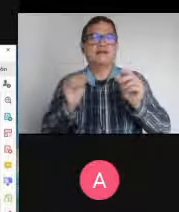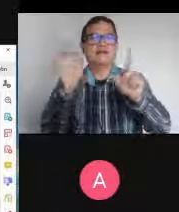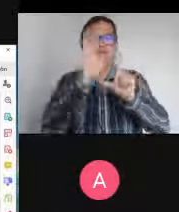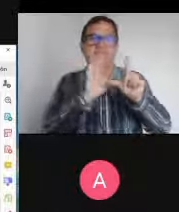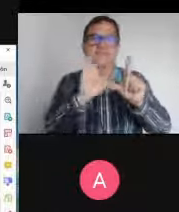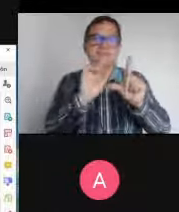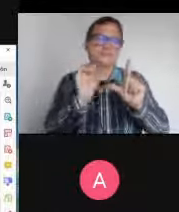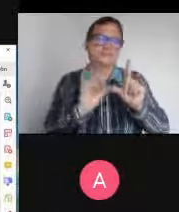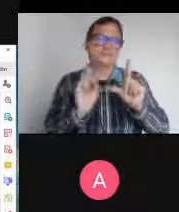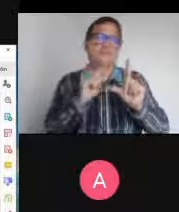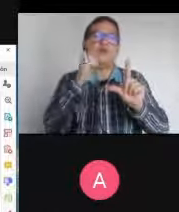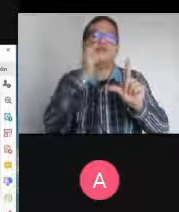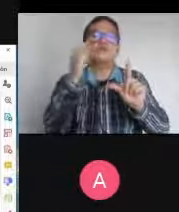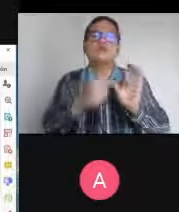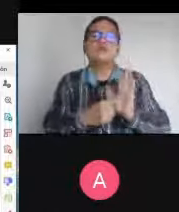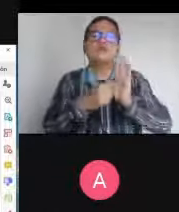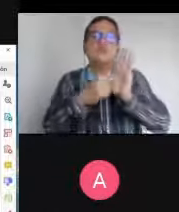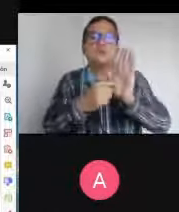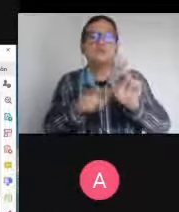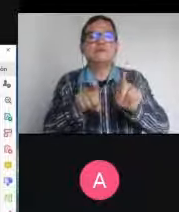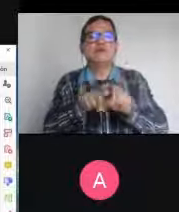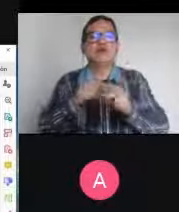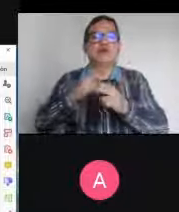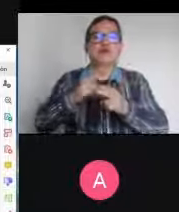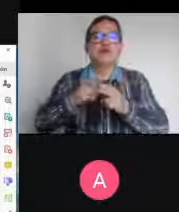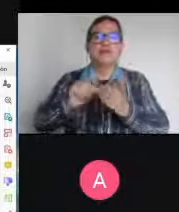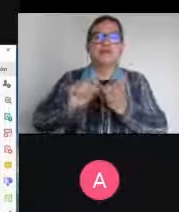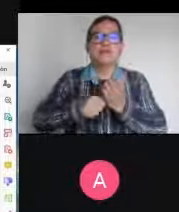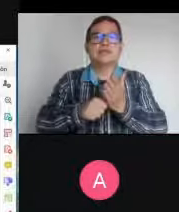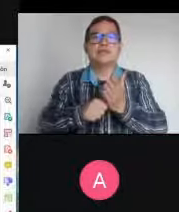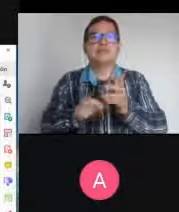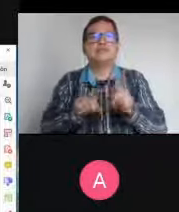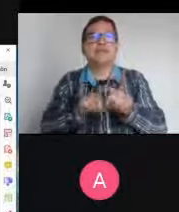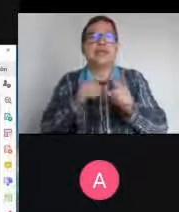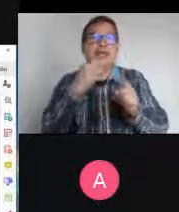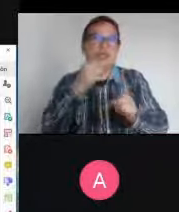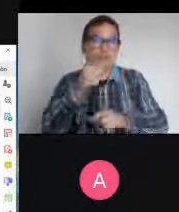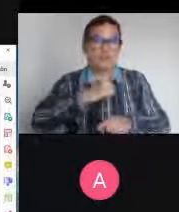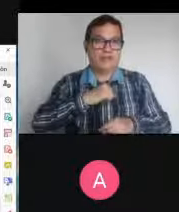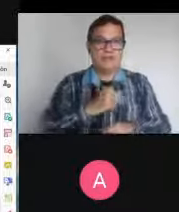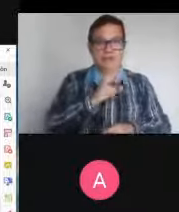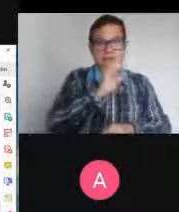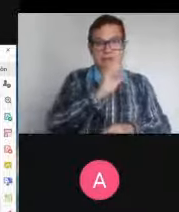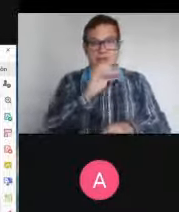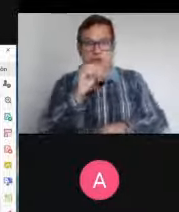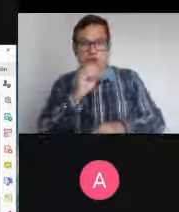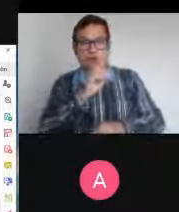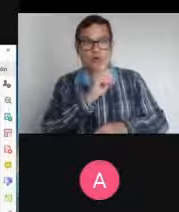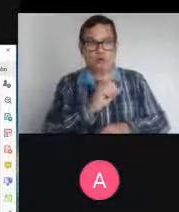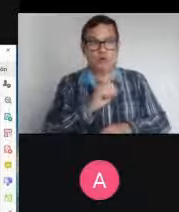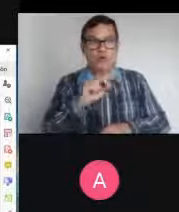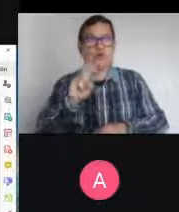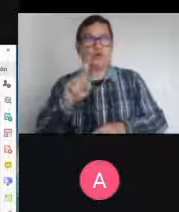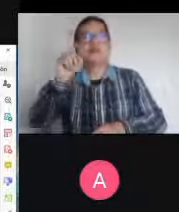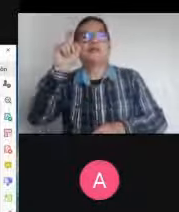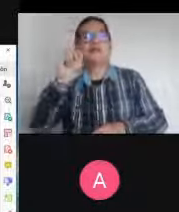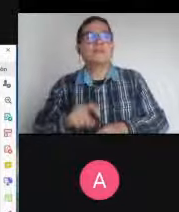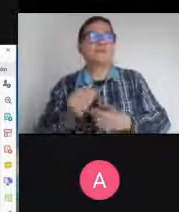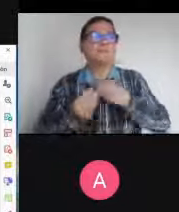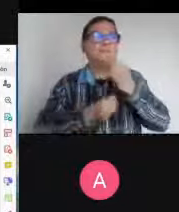aquí aparece un número de documento de cédula, entonces dice que si está entre 0 y 2, el video que tenemos